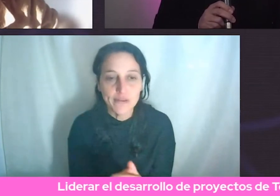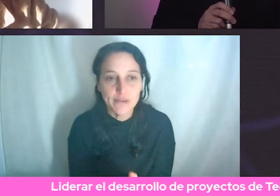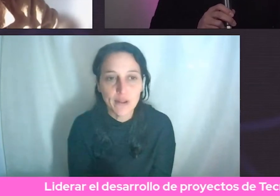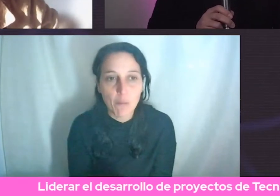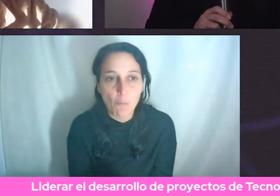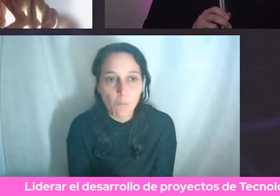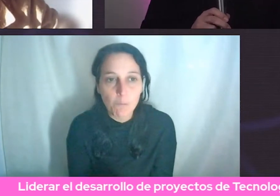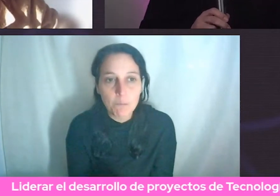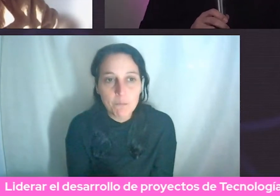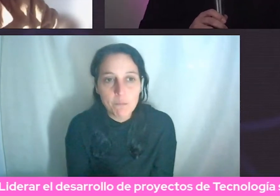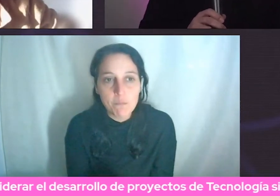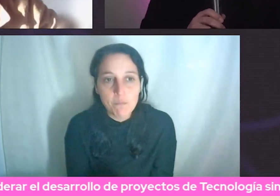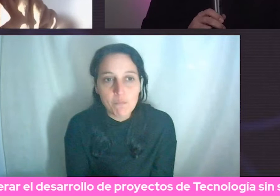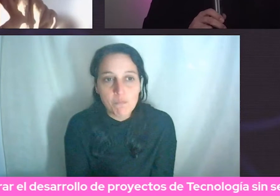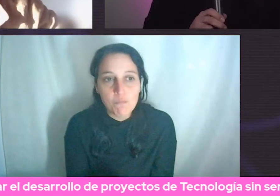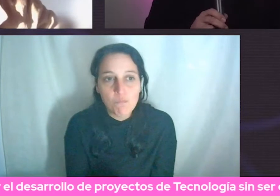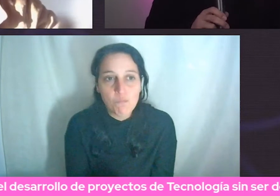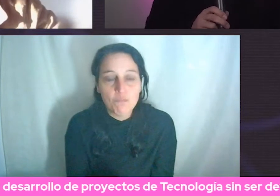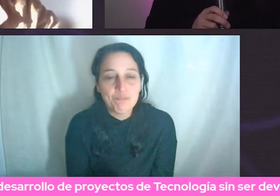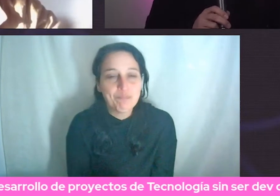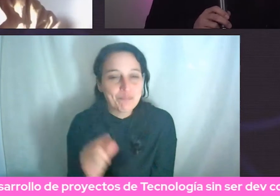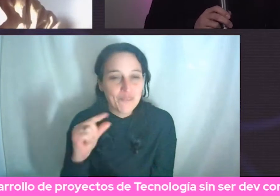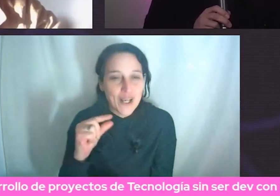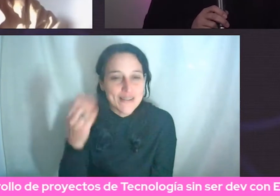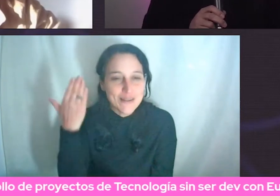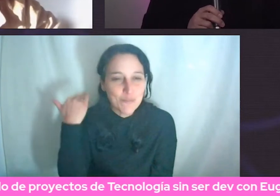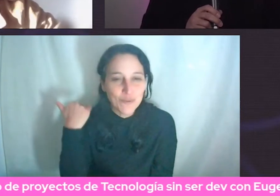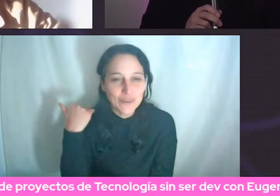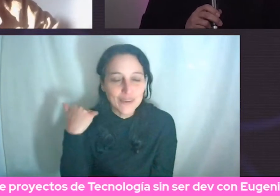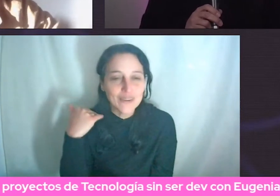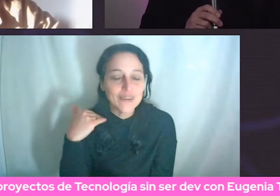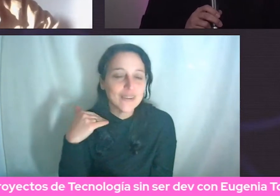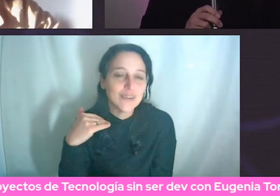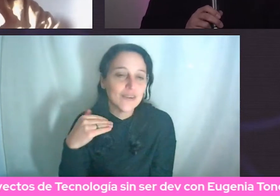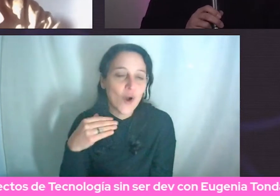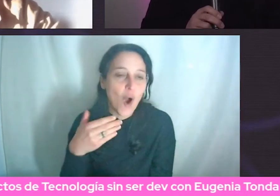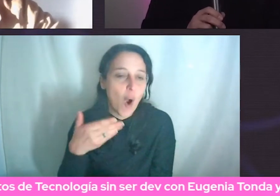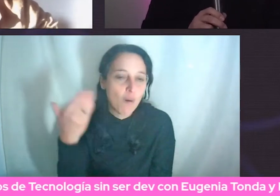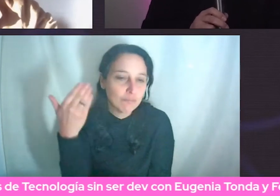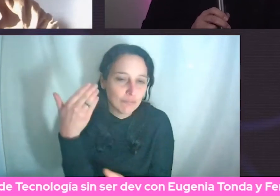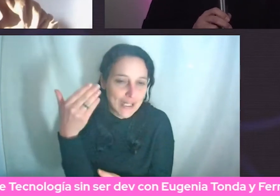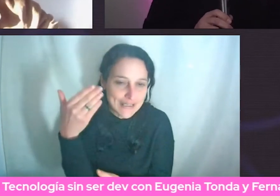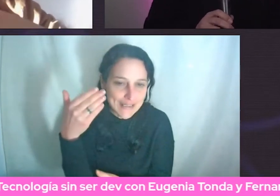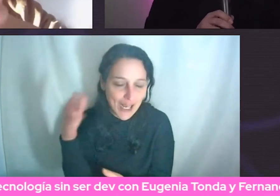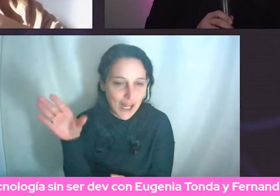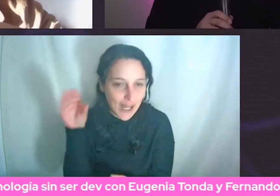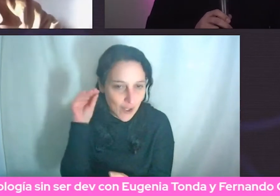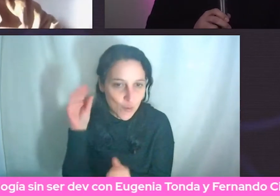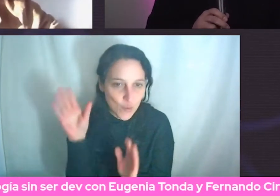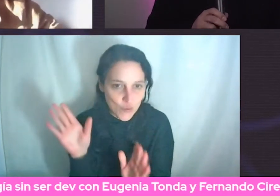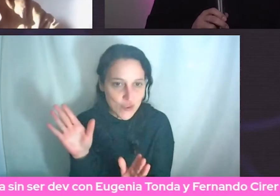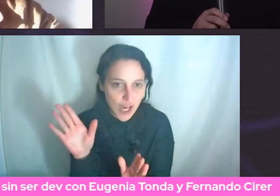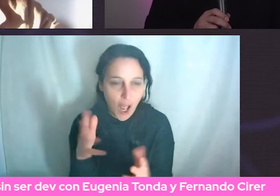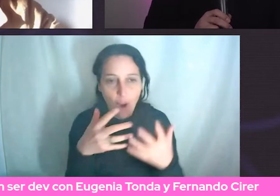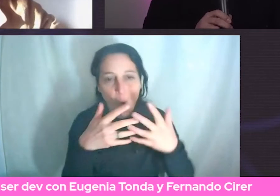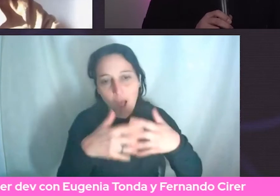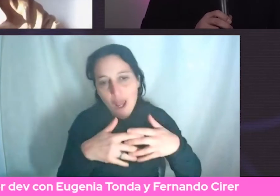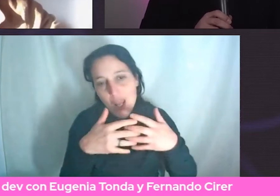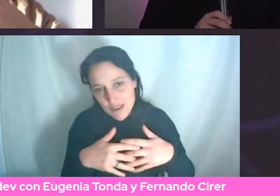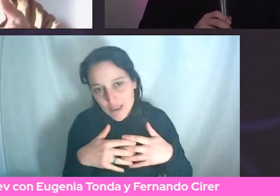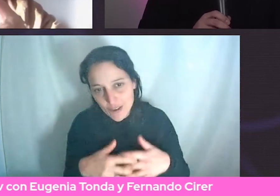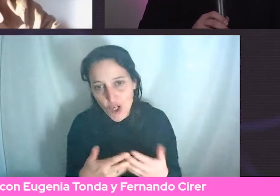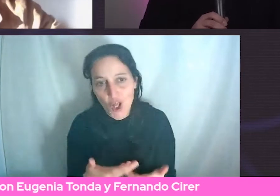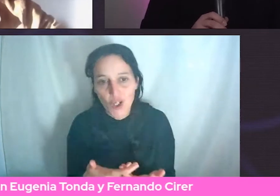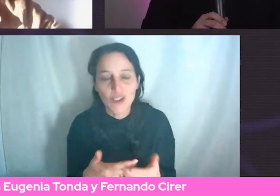Totalmente. Bueno, hace un tiempo escuchaba una charla que hablaba de justamente la tecnología cívica, la Civic Tech. Bueno, y